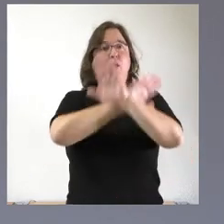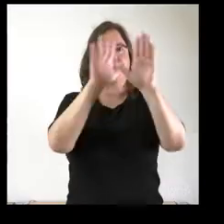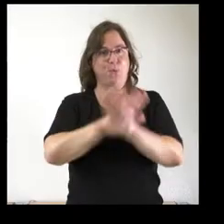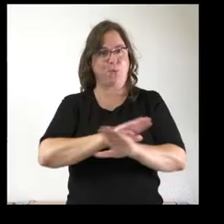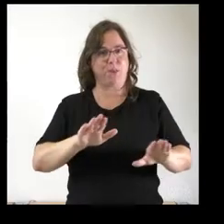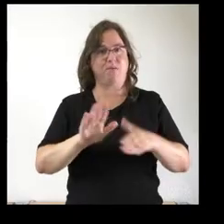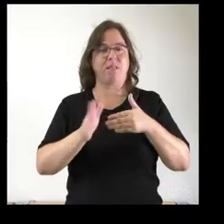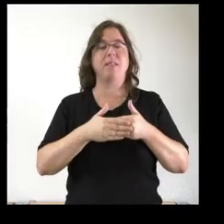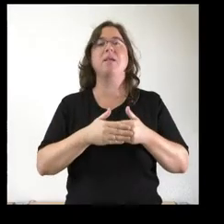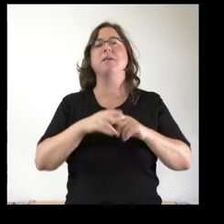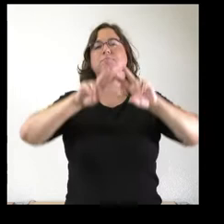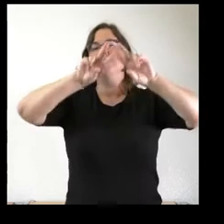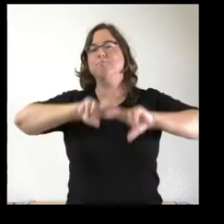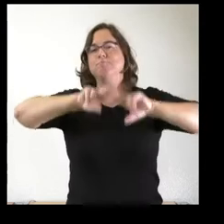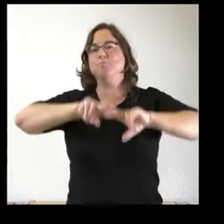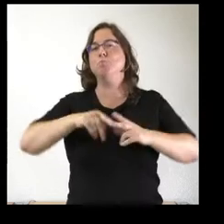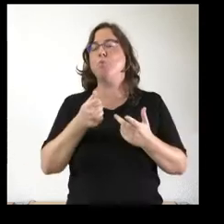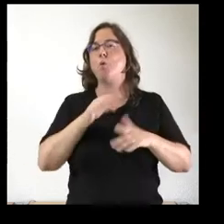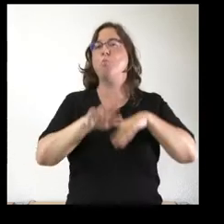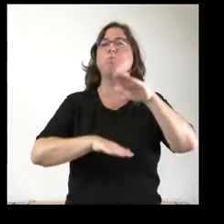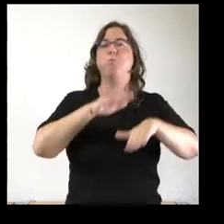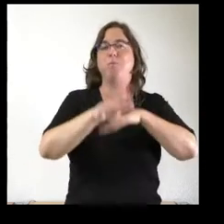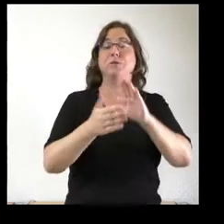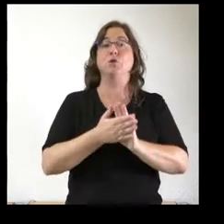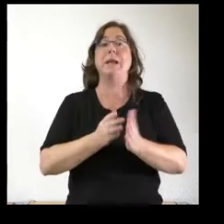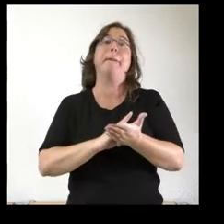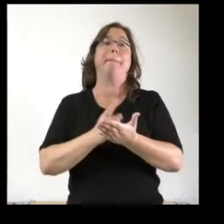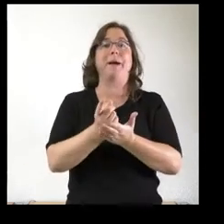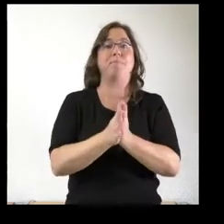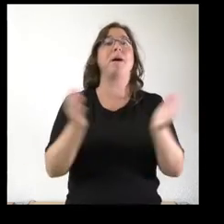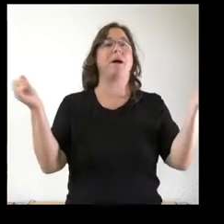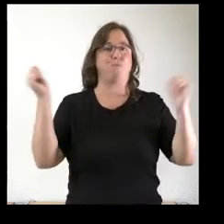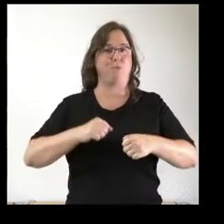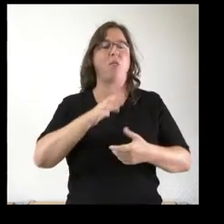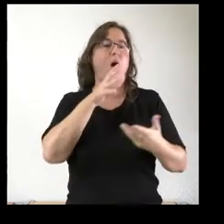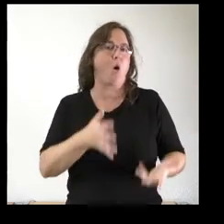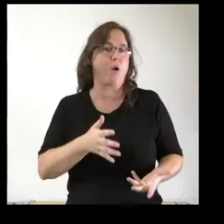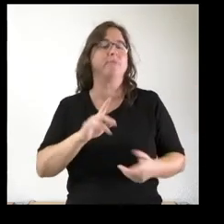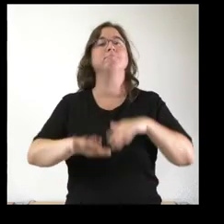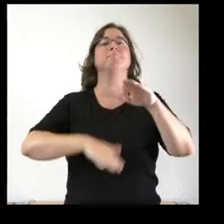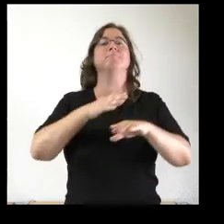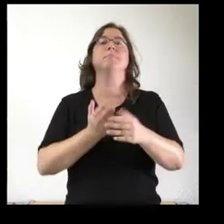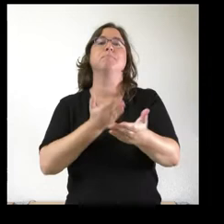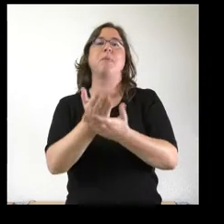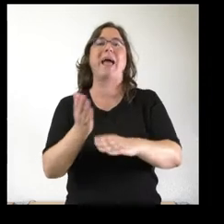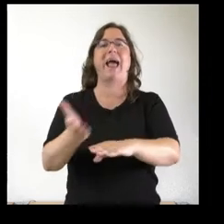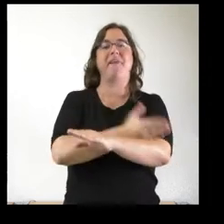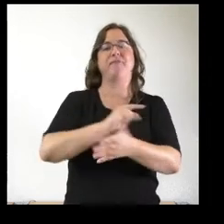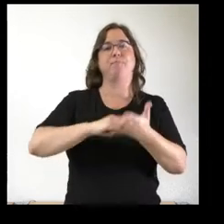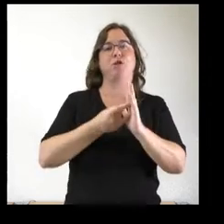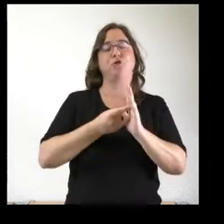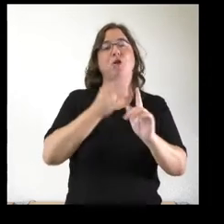cerrar, vamos a analizar un poco los pasos que nos quedan una vez aprobado este mapa. El siguiente paso es la presentación de los anteproyectos de explotación.